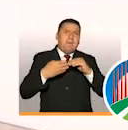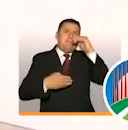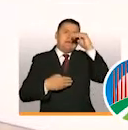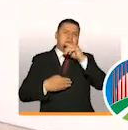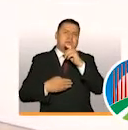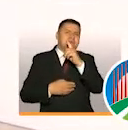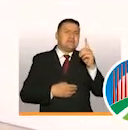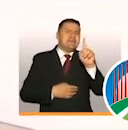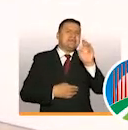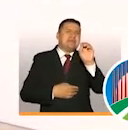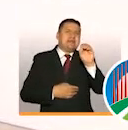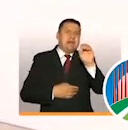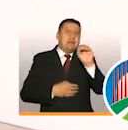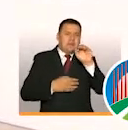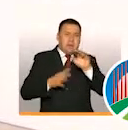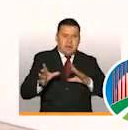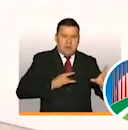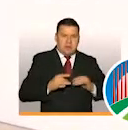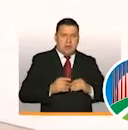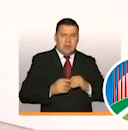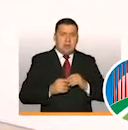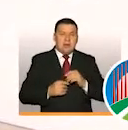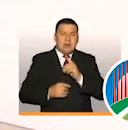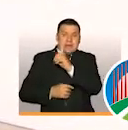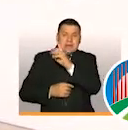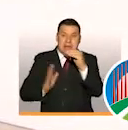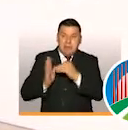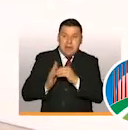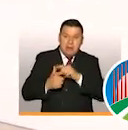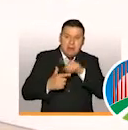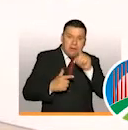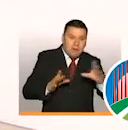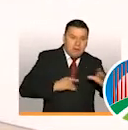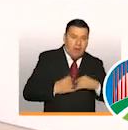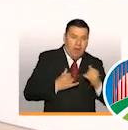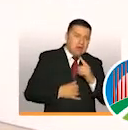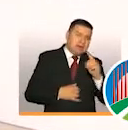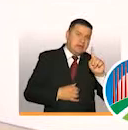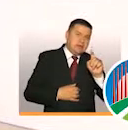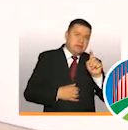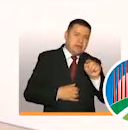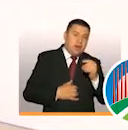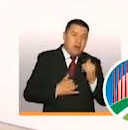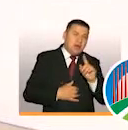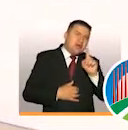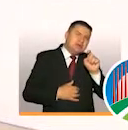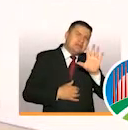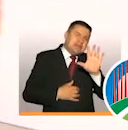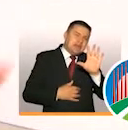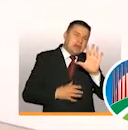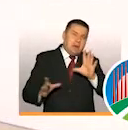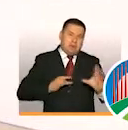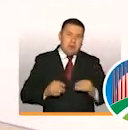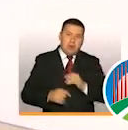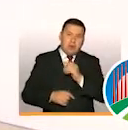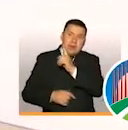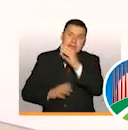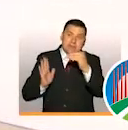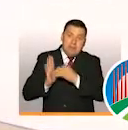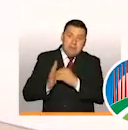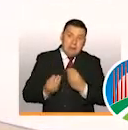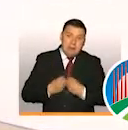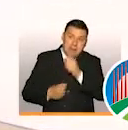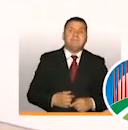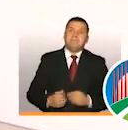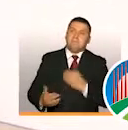encima de los 160 contagiados por cada 100.000 habitantes cuando necesaria estamos en cerca de 65 contagiados por cada 100.000